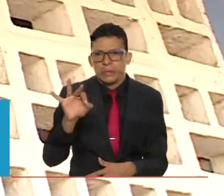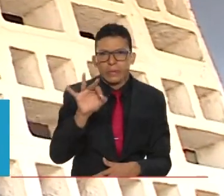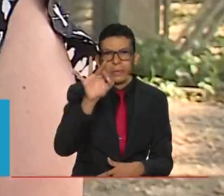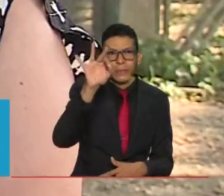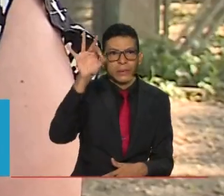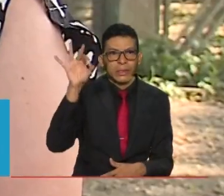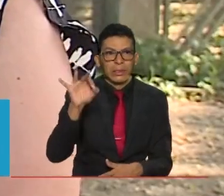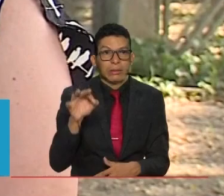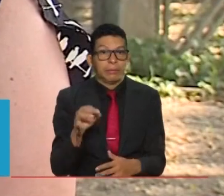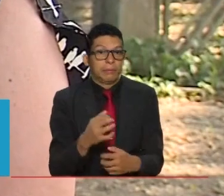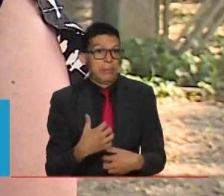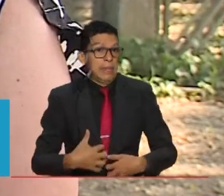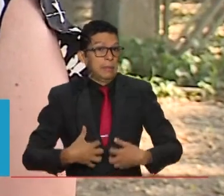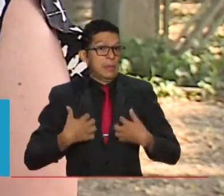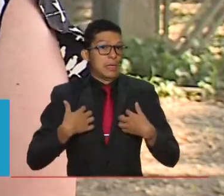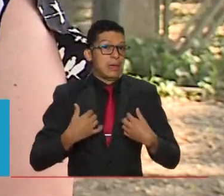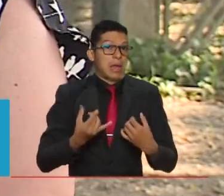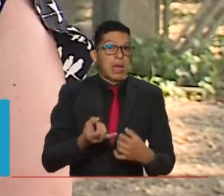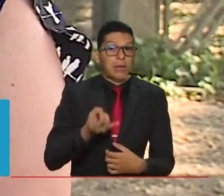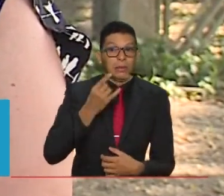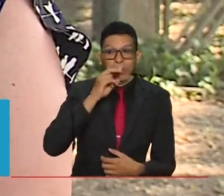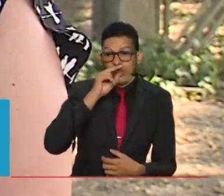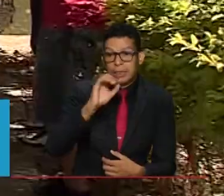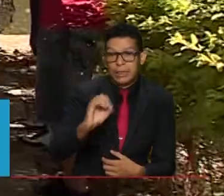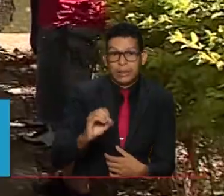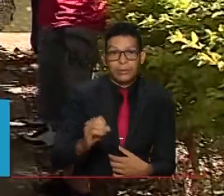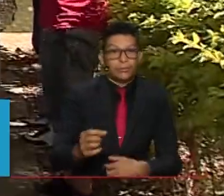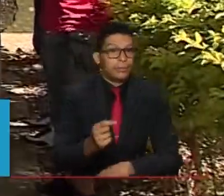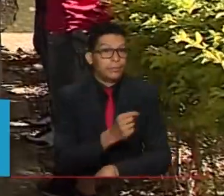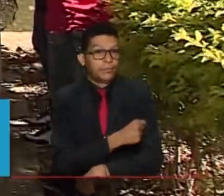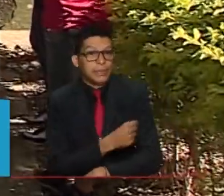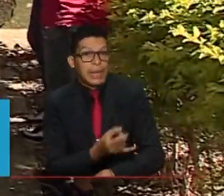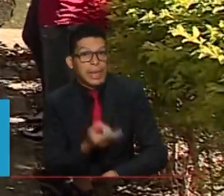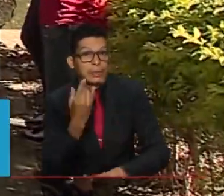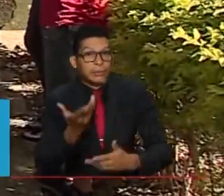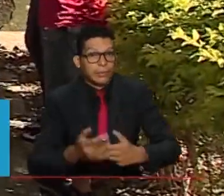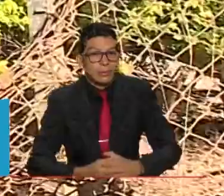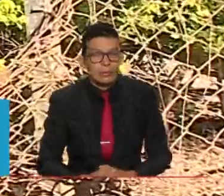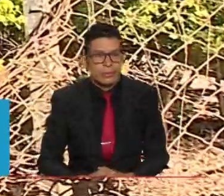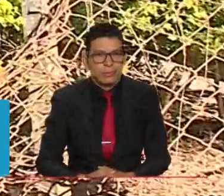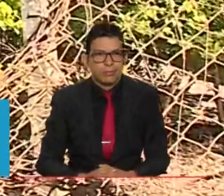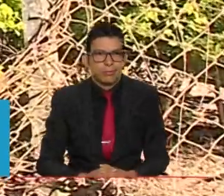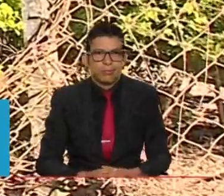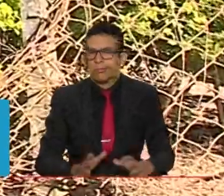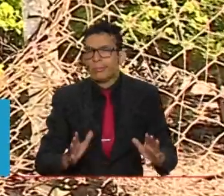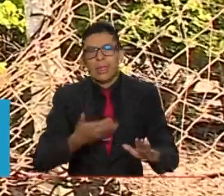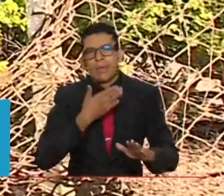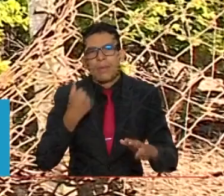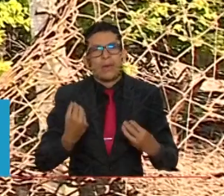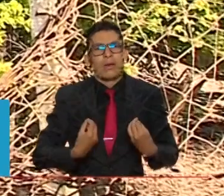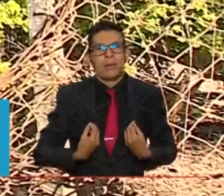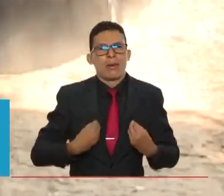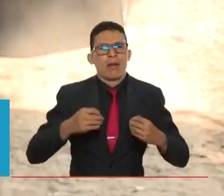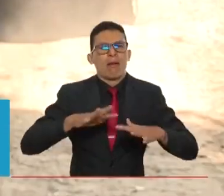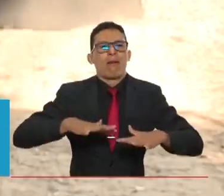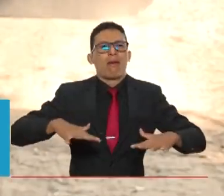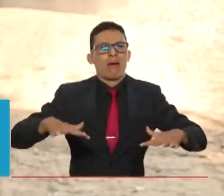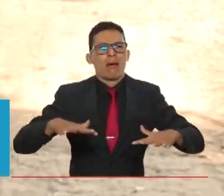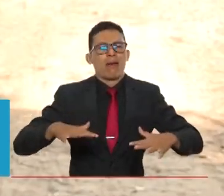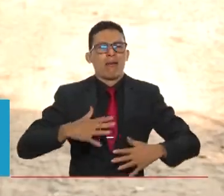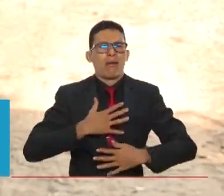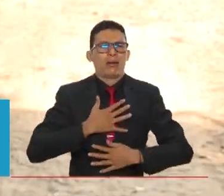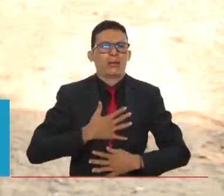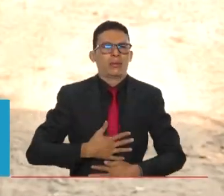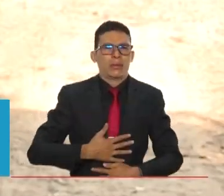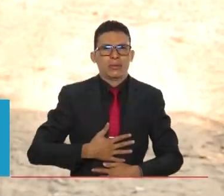nido y le da uno miedo porque pronto un niño alérgico o alguna picadura. Pese a todo. Lo mejor es vivir en el campo porque la tranquilidad, por acá no hay